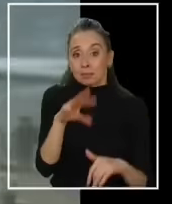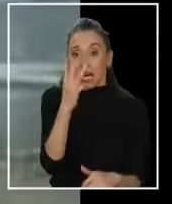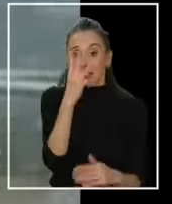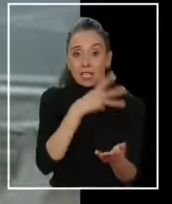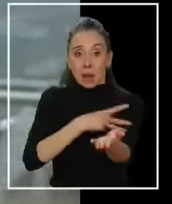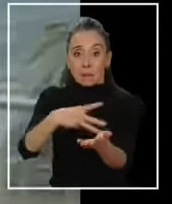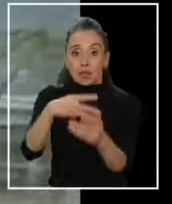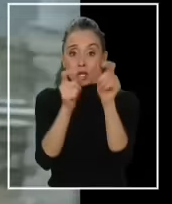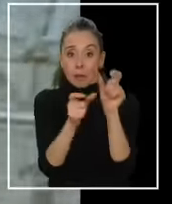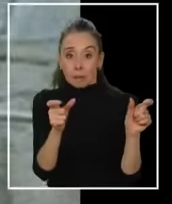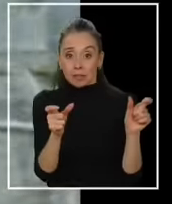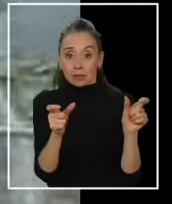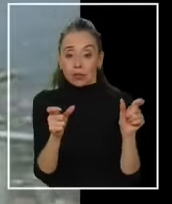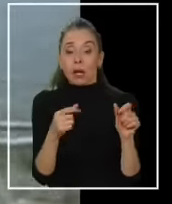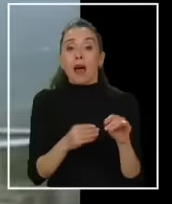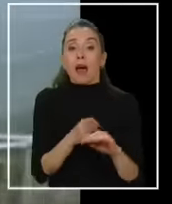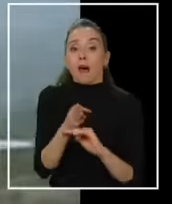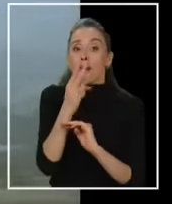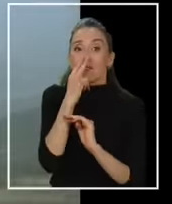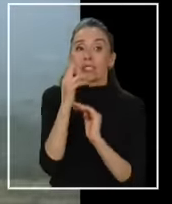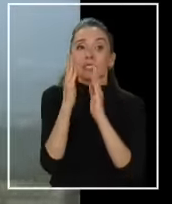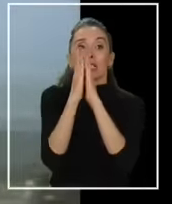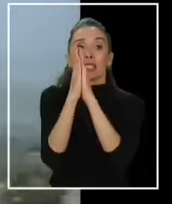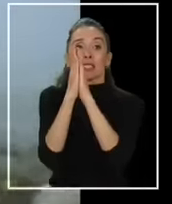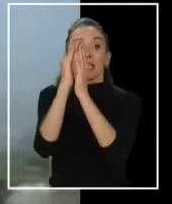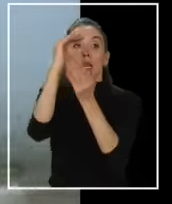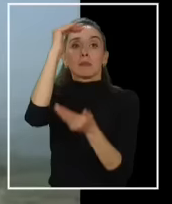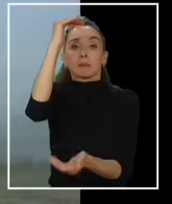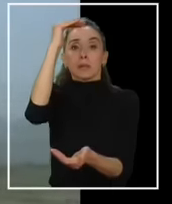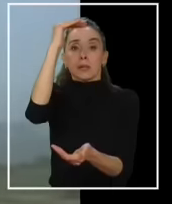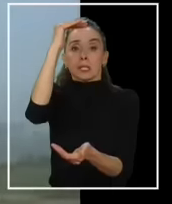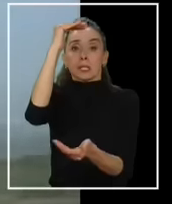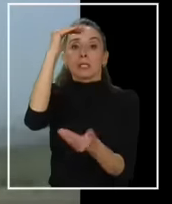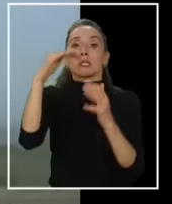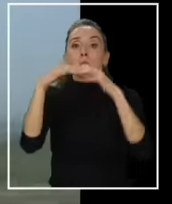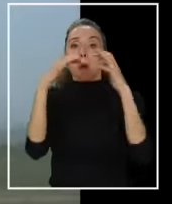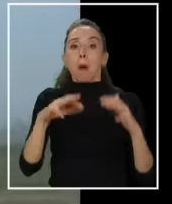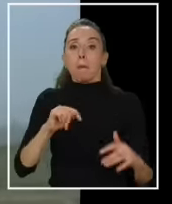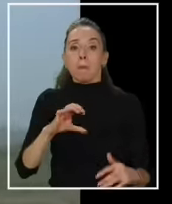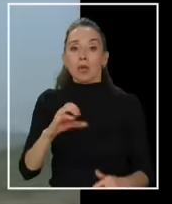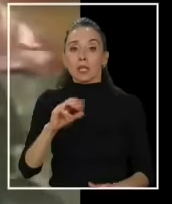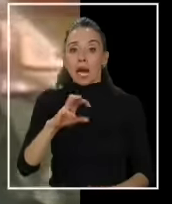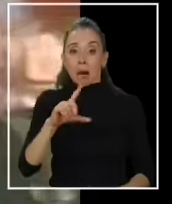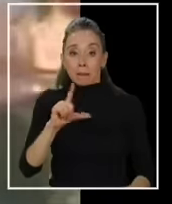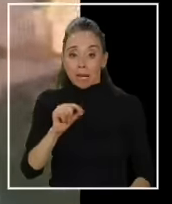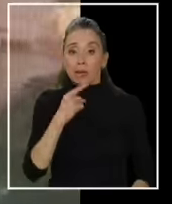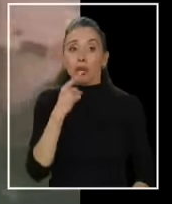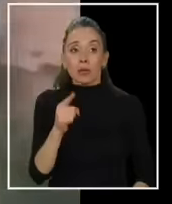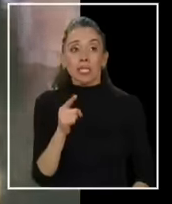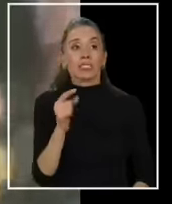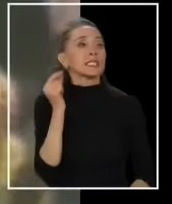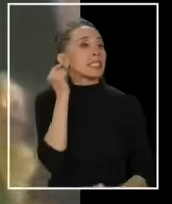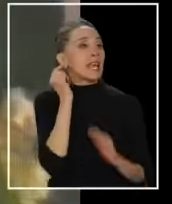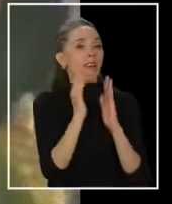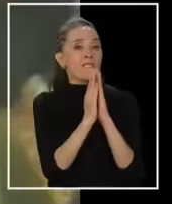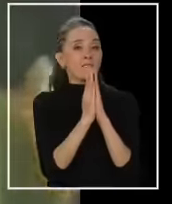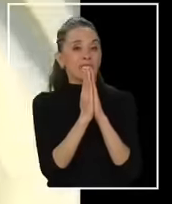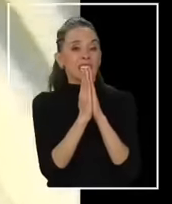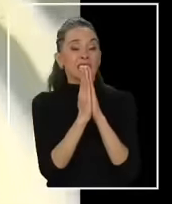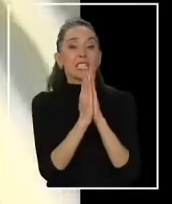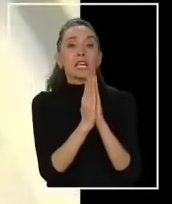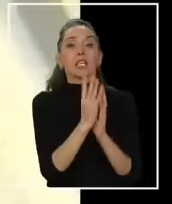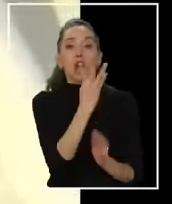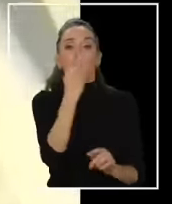3 millones de personas han visitado el santuario que se instaló en el Monte Carmelo, allí donde se dice que la Virgen se ha aparecido